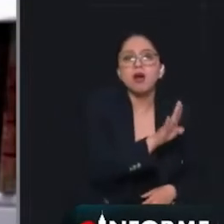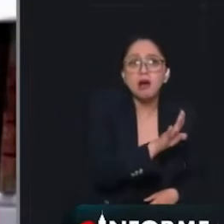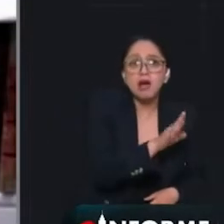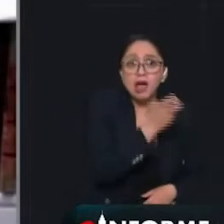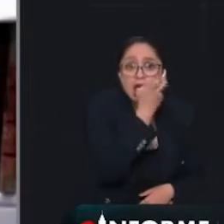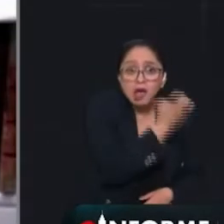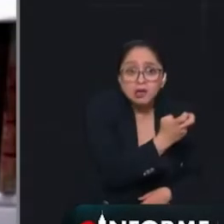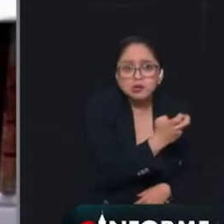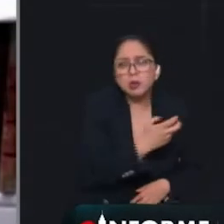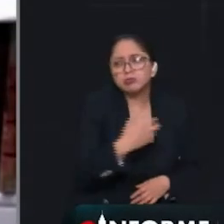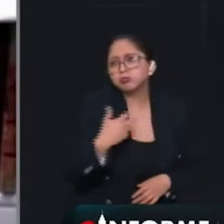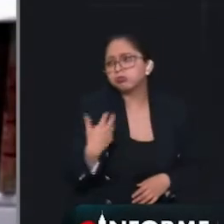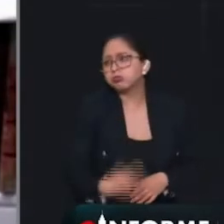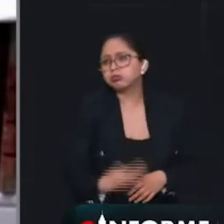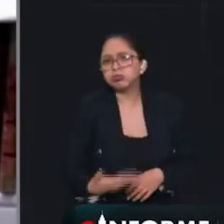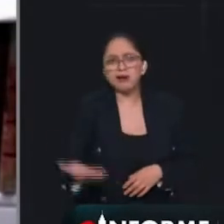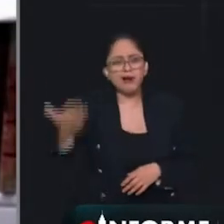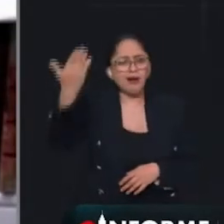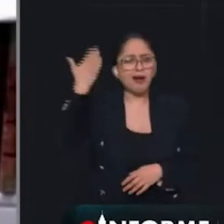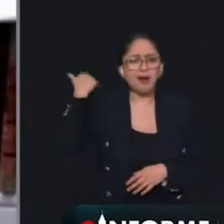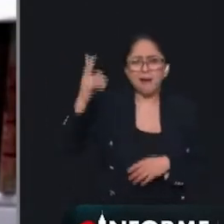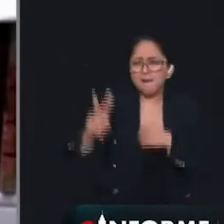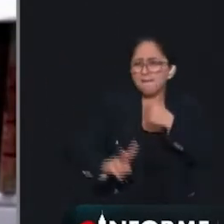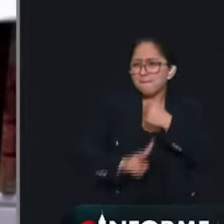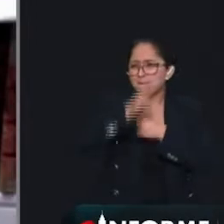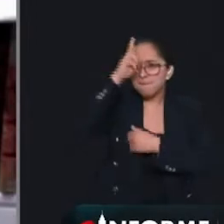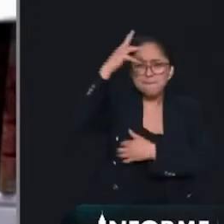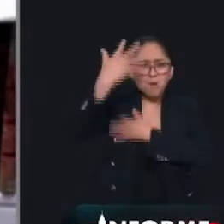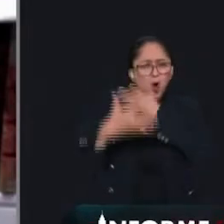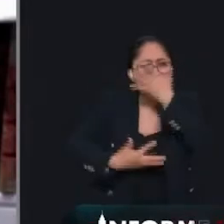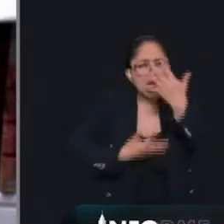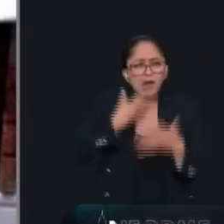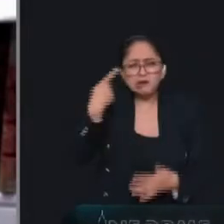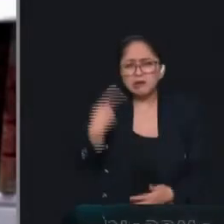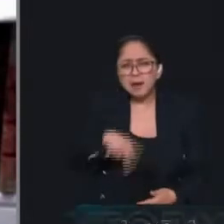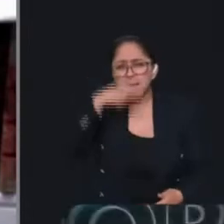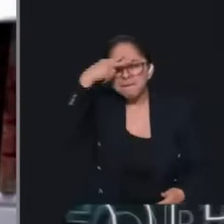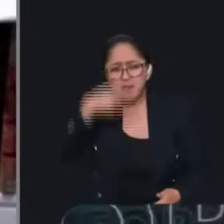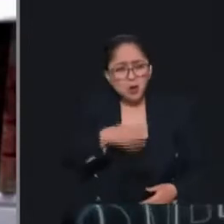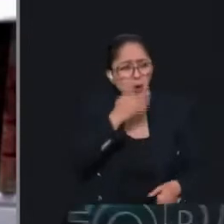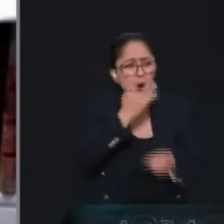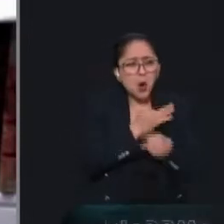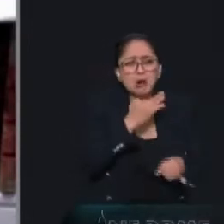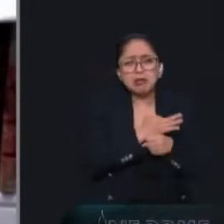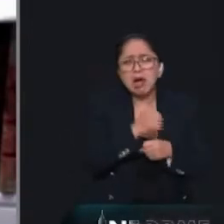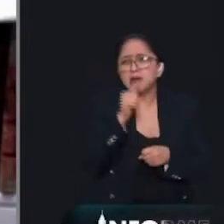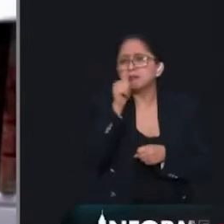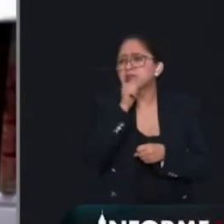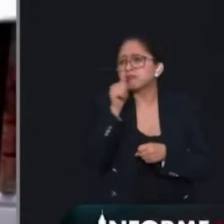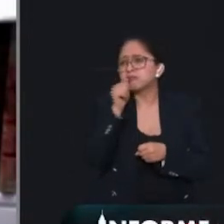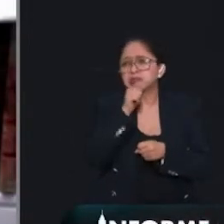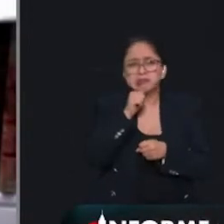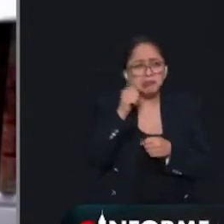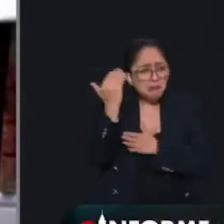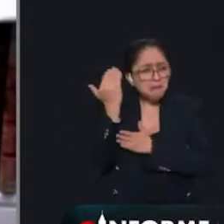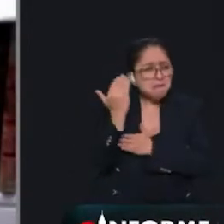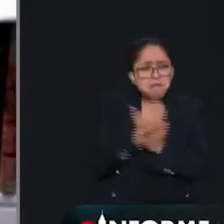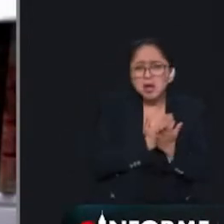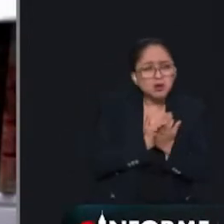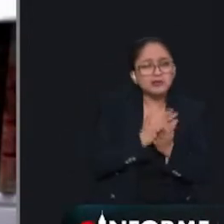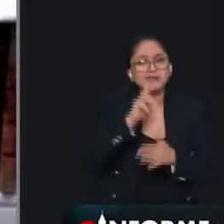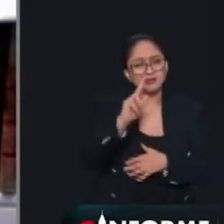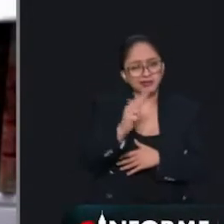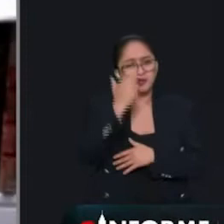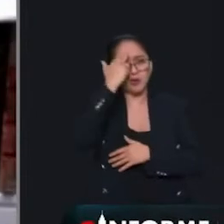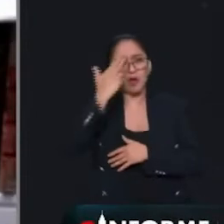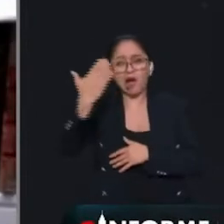violencia espectacular en el país, un ciclo además que todavía no cesa y que va a ser difícil acallar. Y lo dijimos cuando se echó a andar